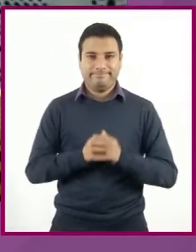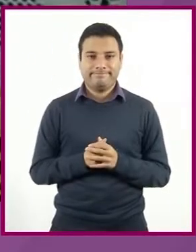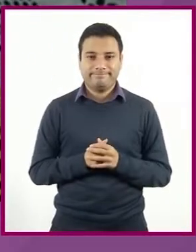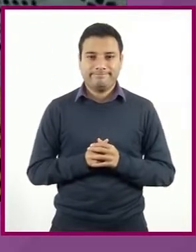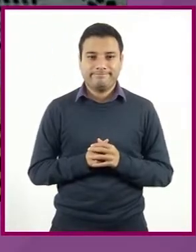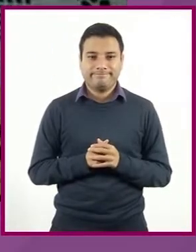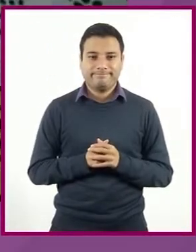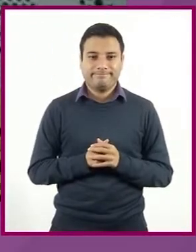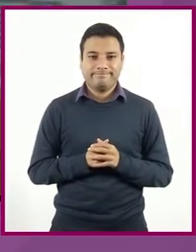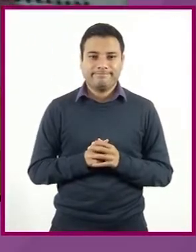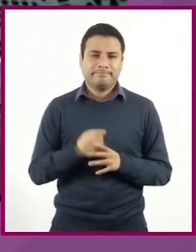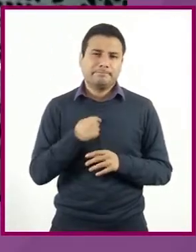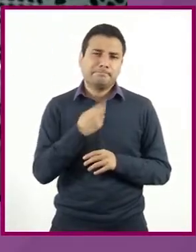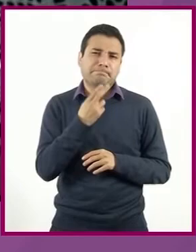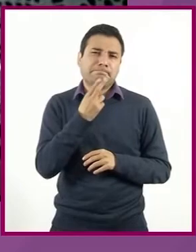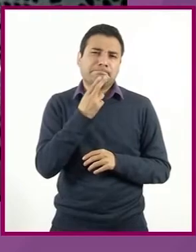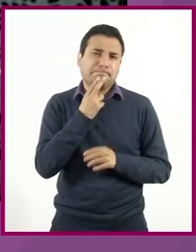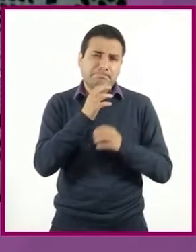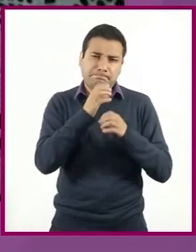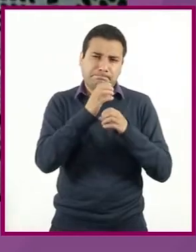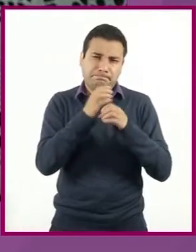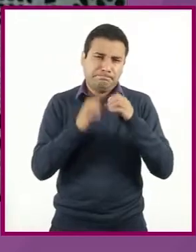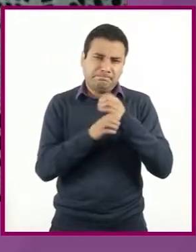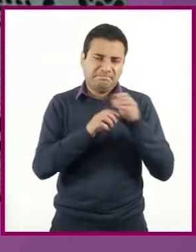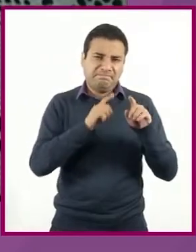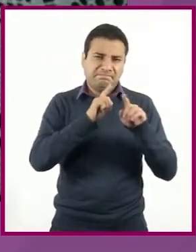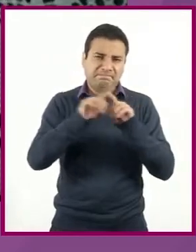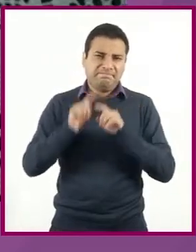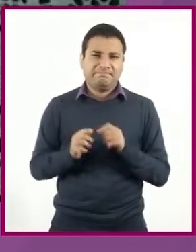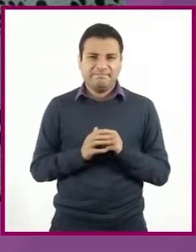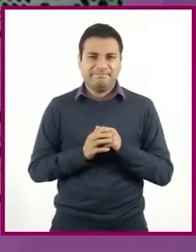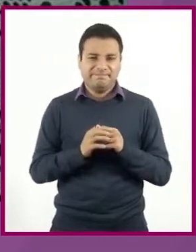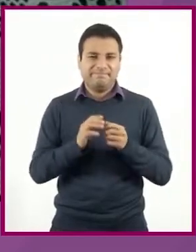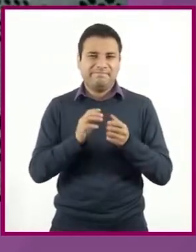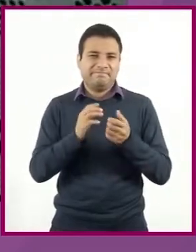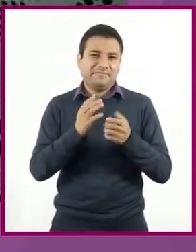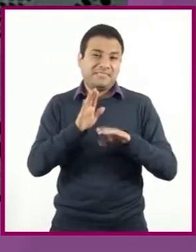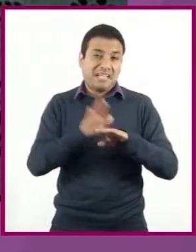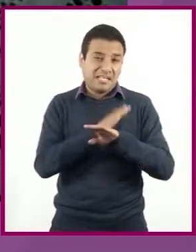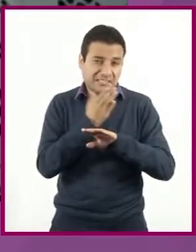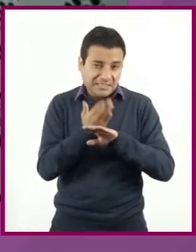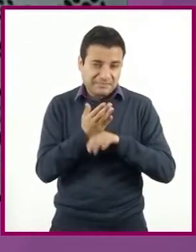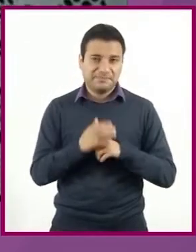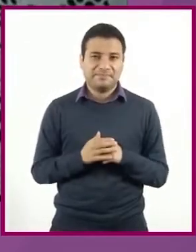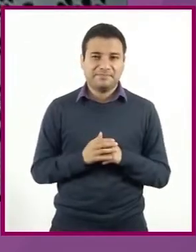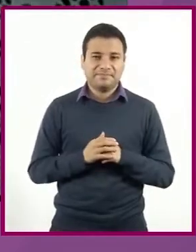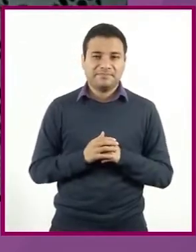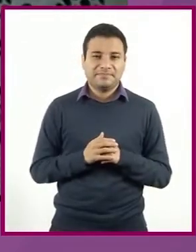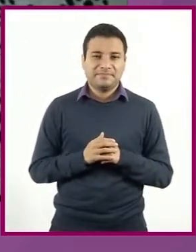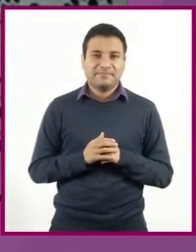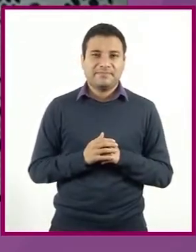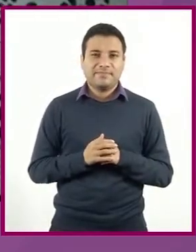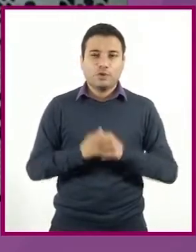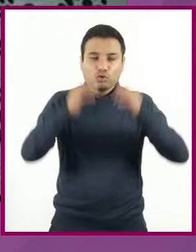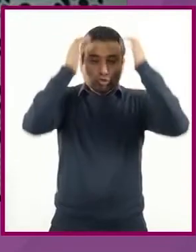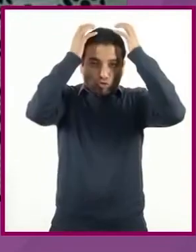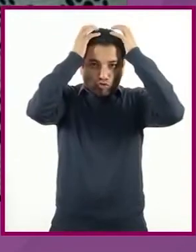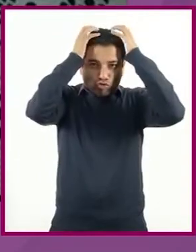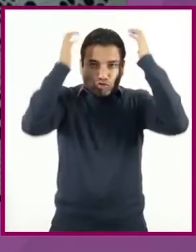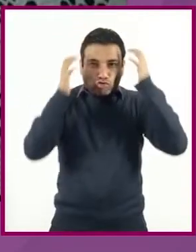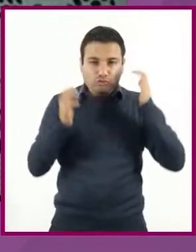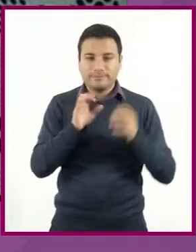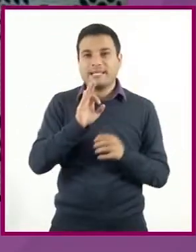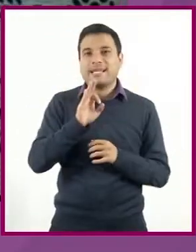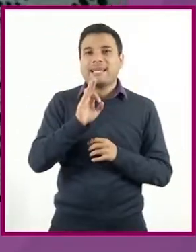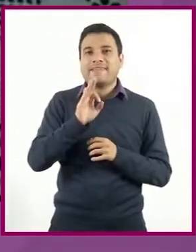Ocupé materiales que ya tenía en mi casa y una calceta. Ocupé el fieltro para el cabello para que no quedara espacios